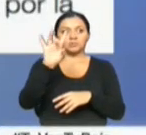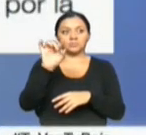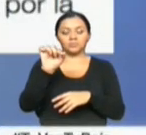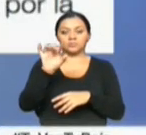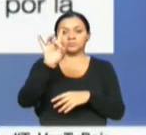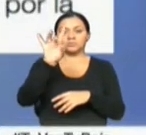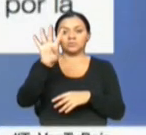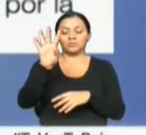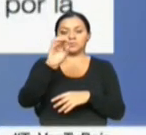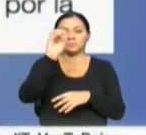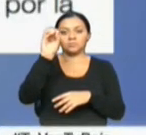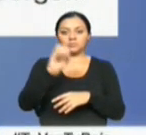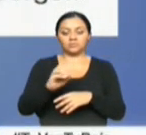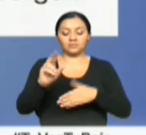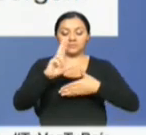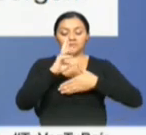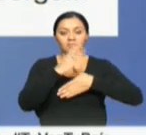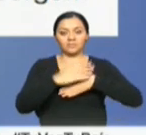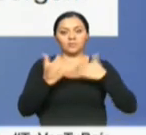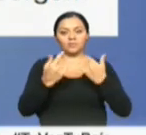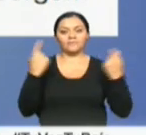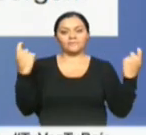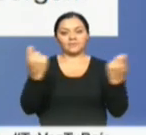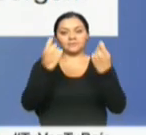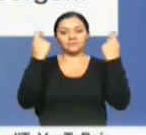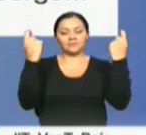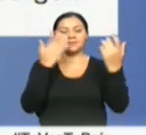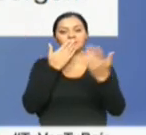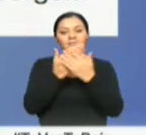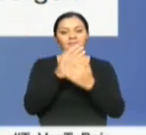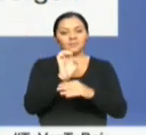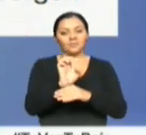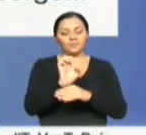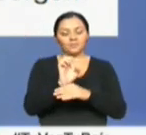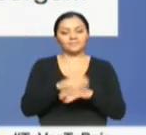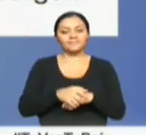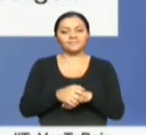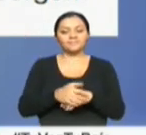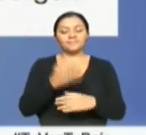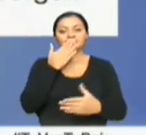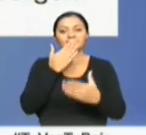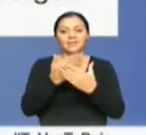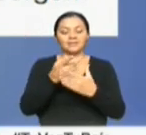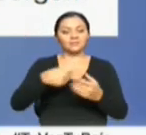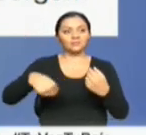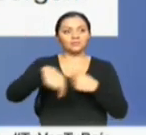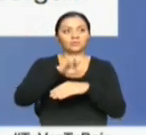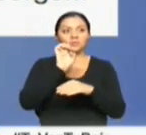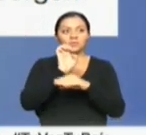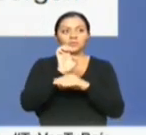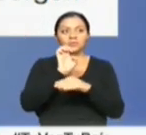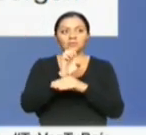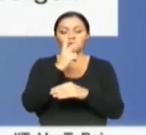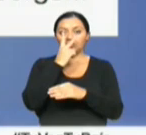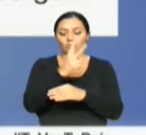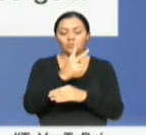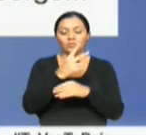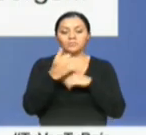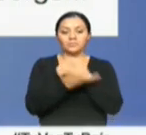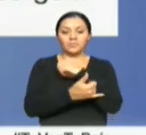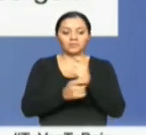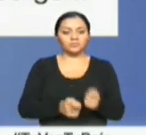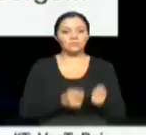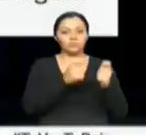48,84%. La patria grande está de fiesta por la victoria popular en Ecuador. Gracias, pueblo ecuatoriano. Dejo la patria en